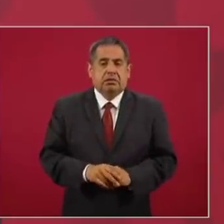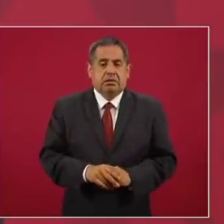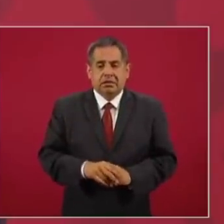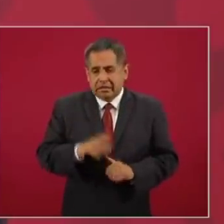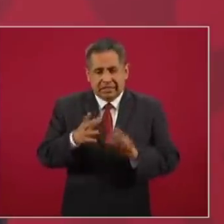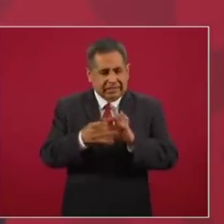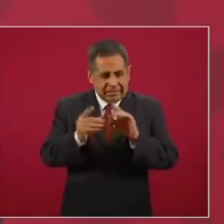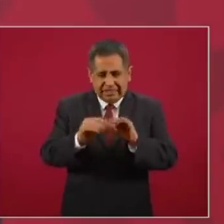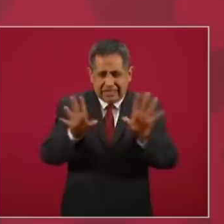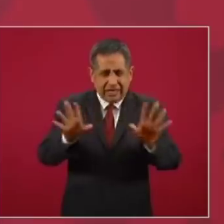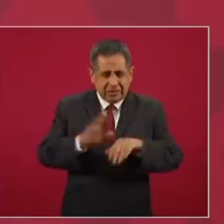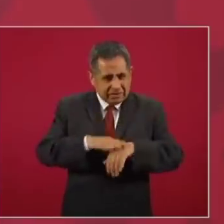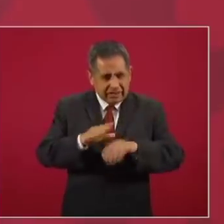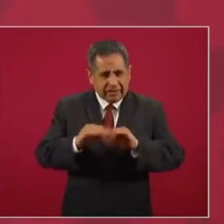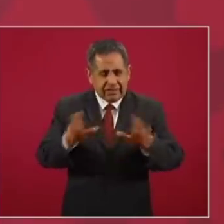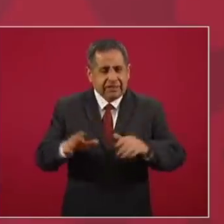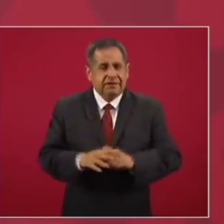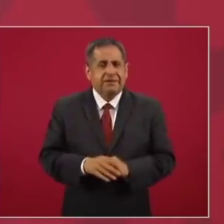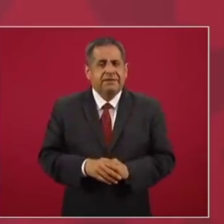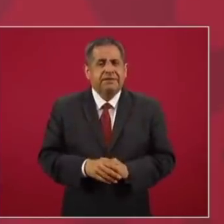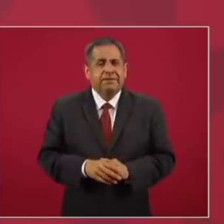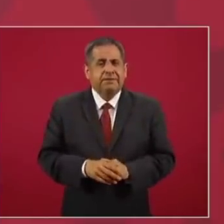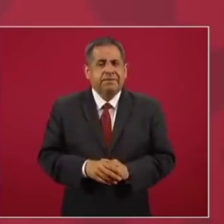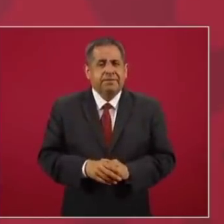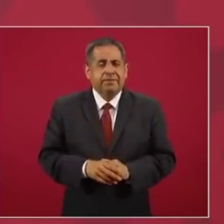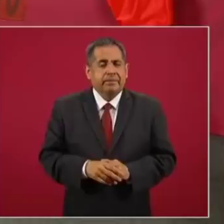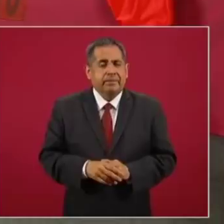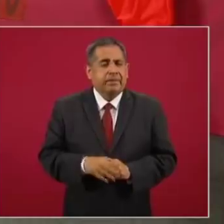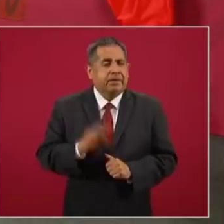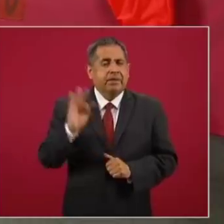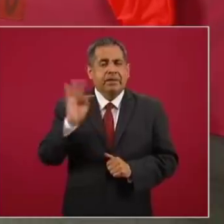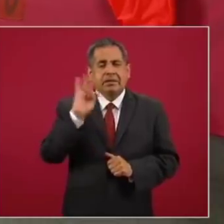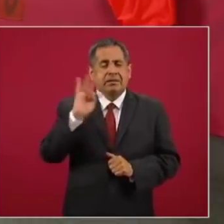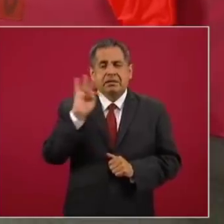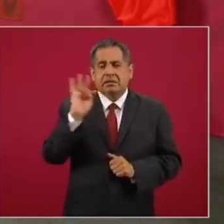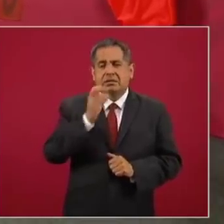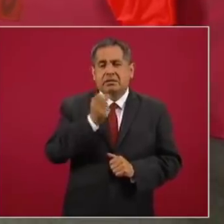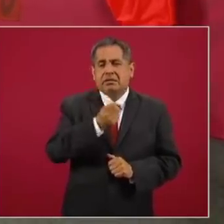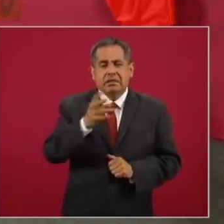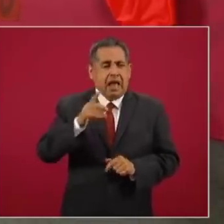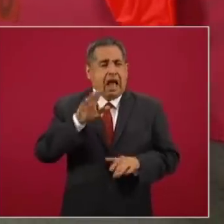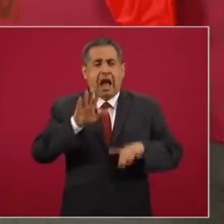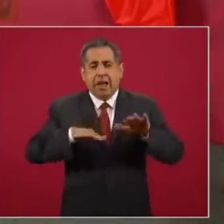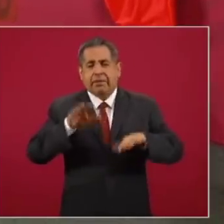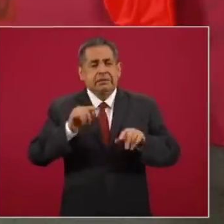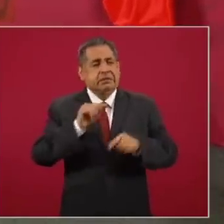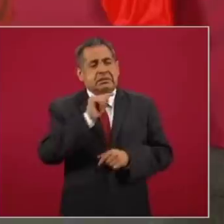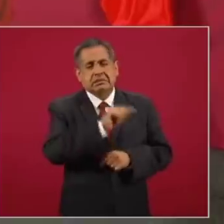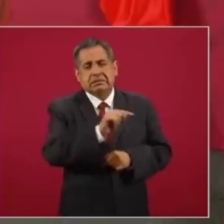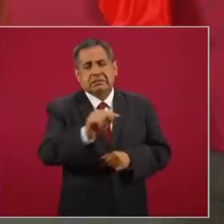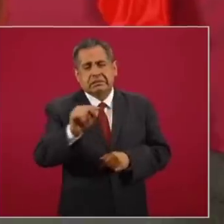También ya que quede claro, y cuando alguien, porque a veces